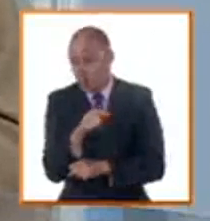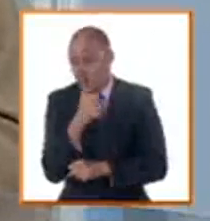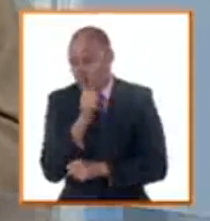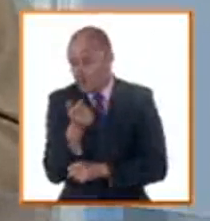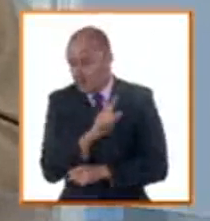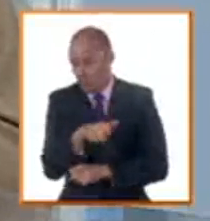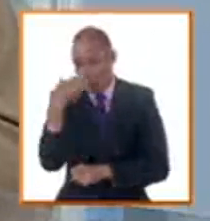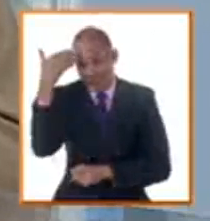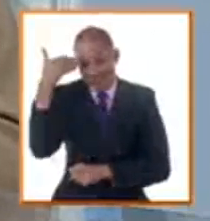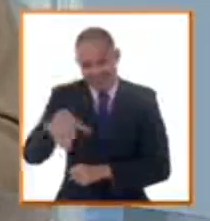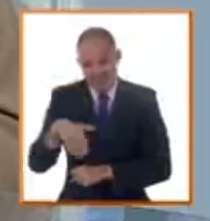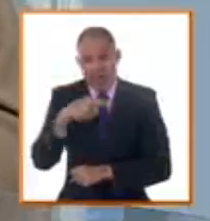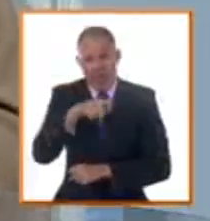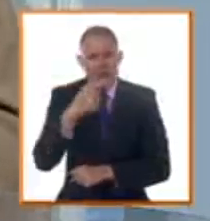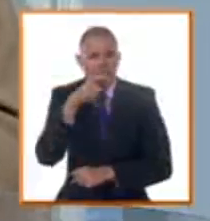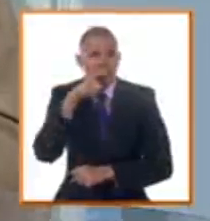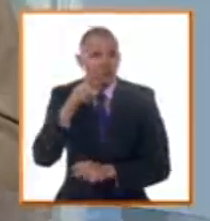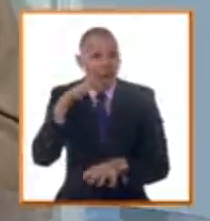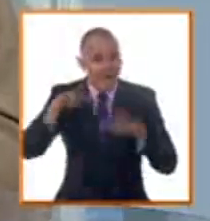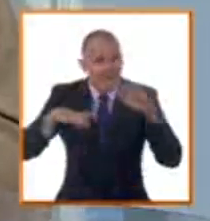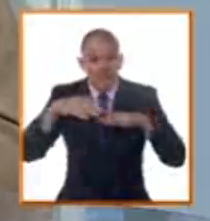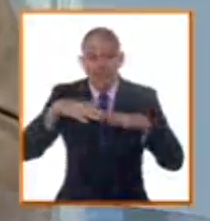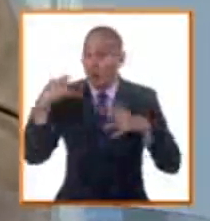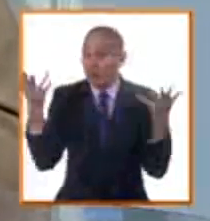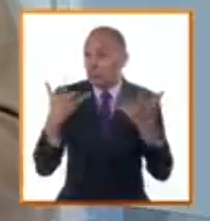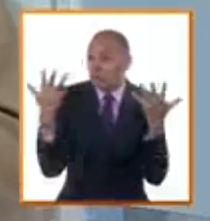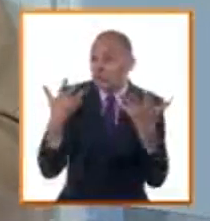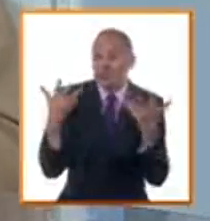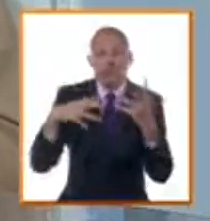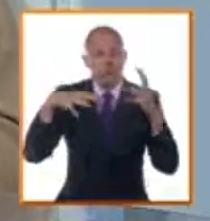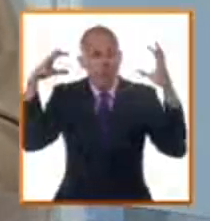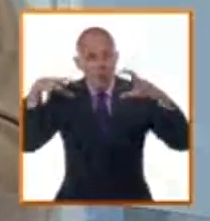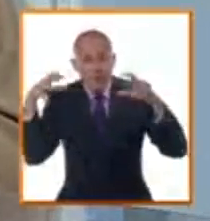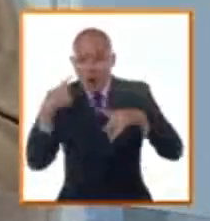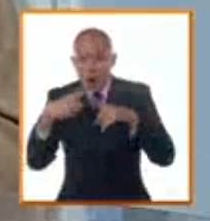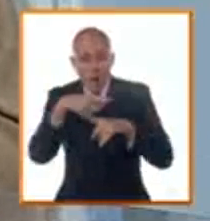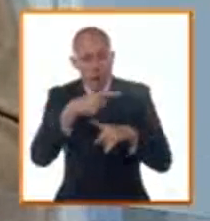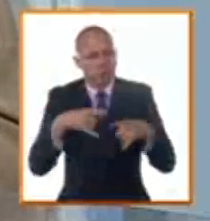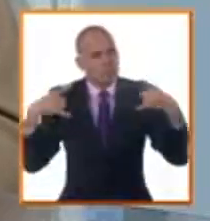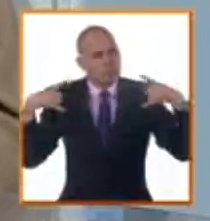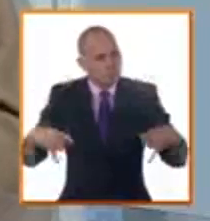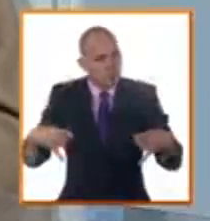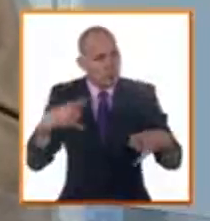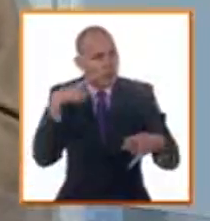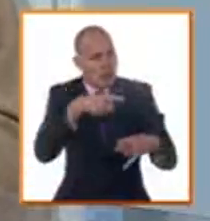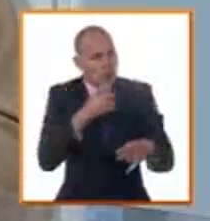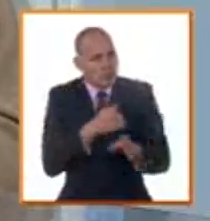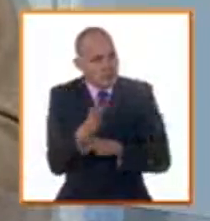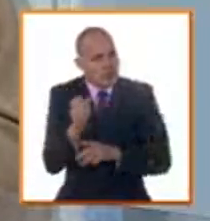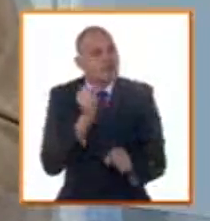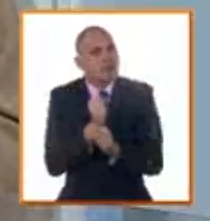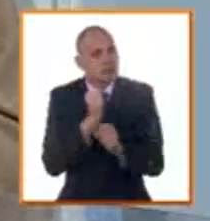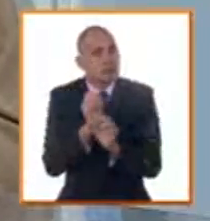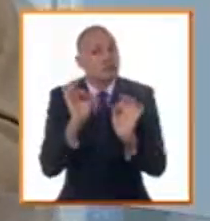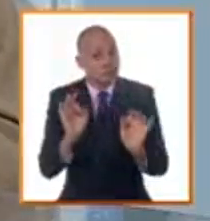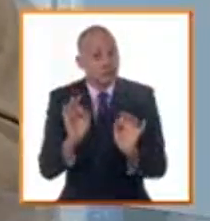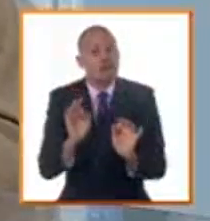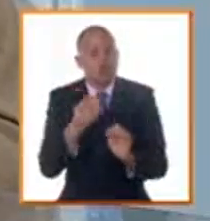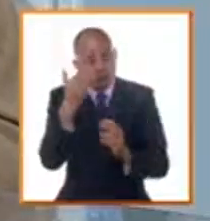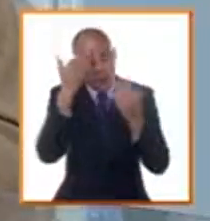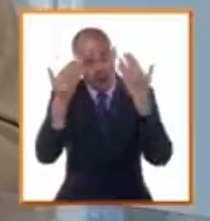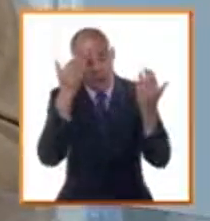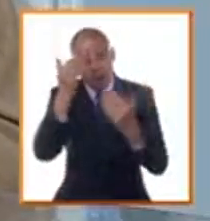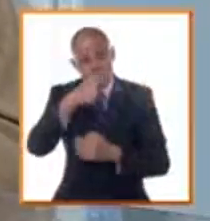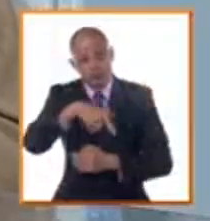la calidad del dato primario que llega a nuestro instituto, que llega también al Instituto Nacional de Recursos Hidráulicos. Bueno, basado en ello también se mantiene